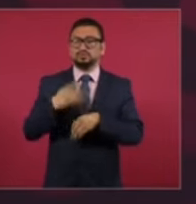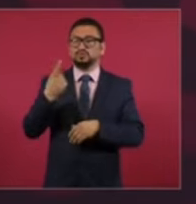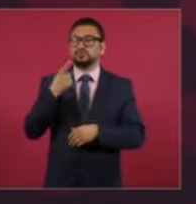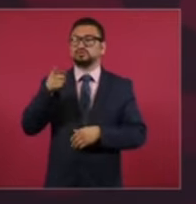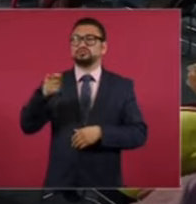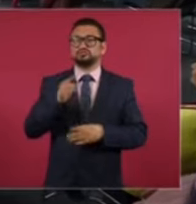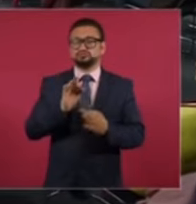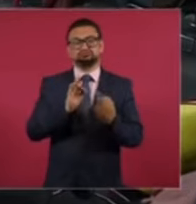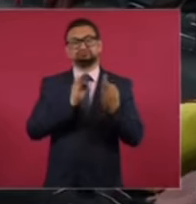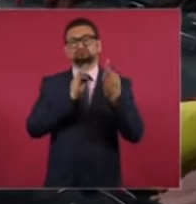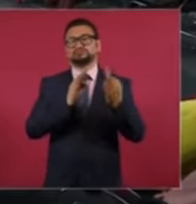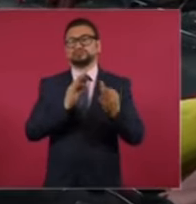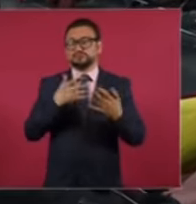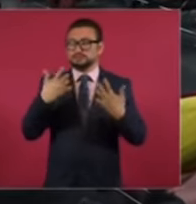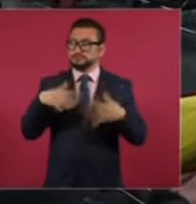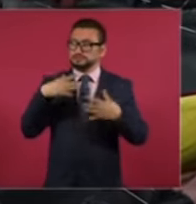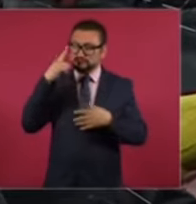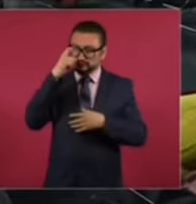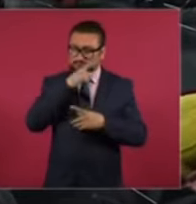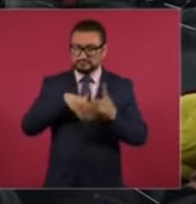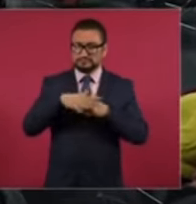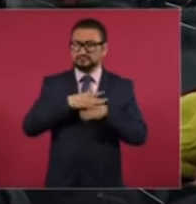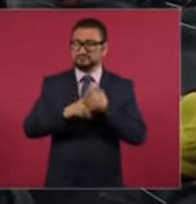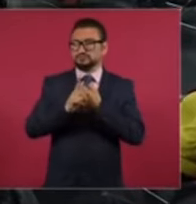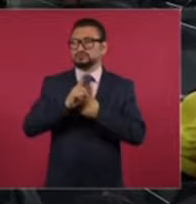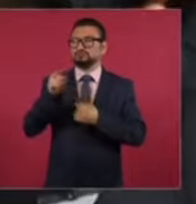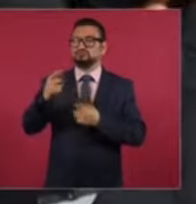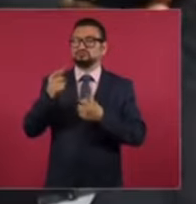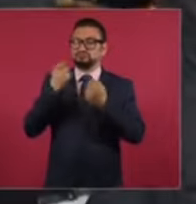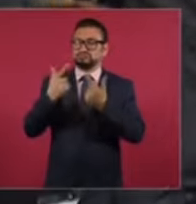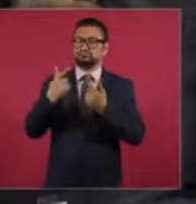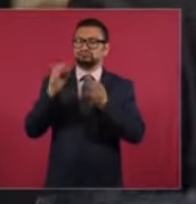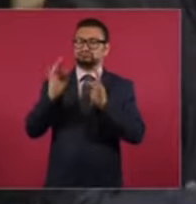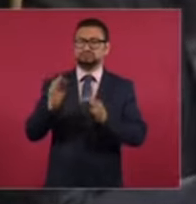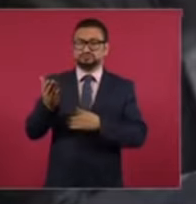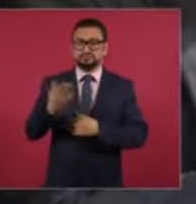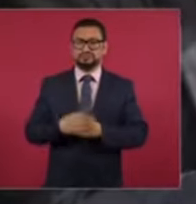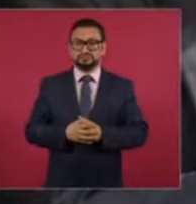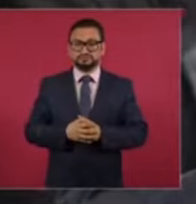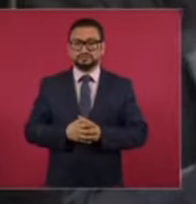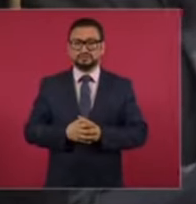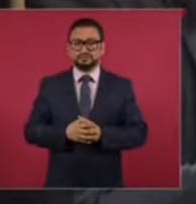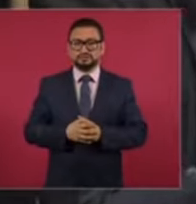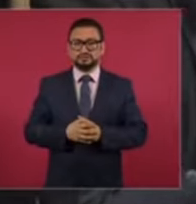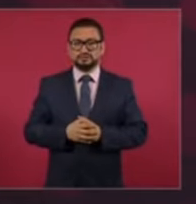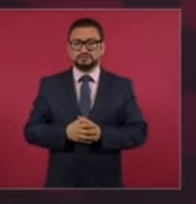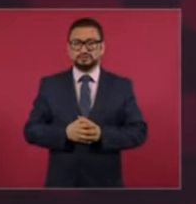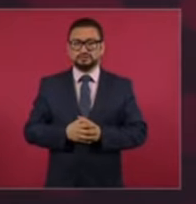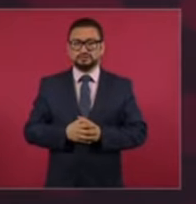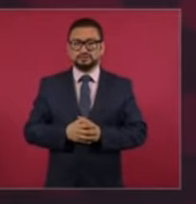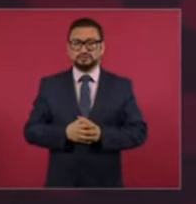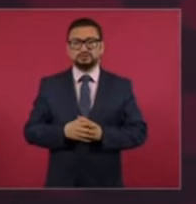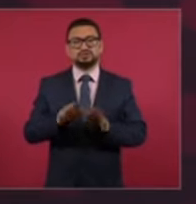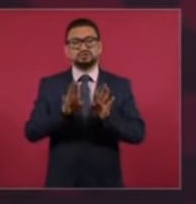enfrentaste una situación muy difícil y eres un ejemplo de cómo con